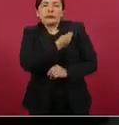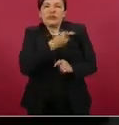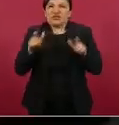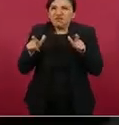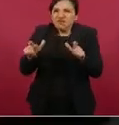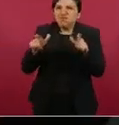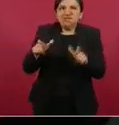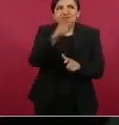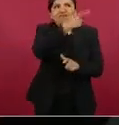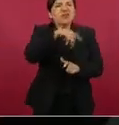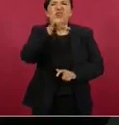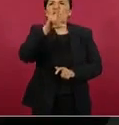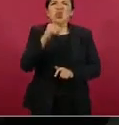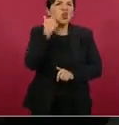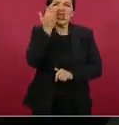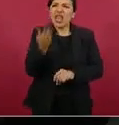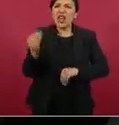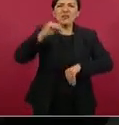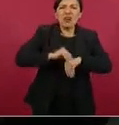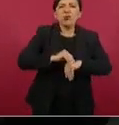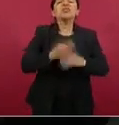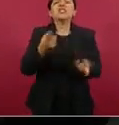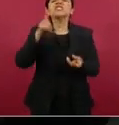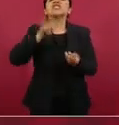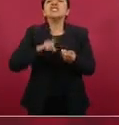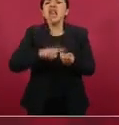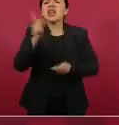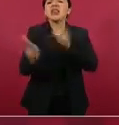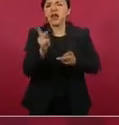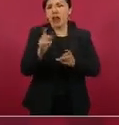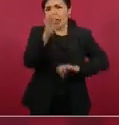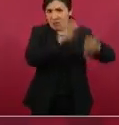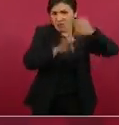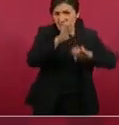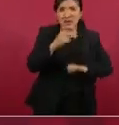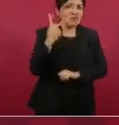no querían. ¿Empresas, políticos, presidente? De todo tipo,